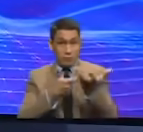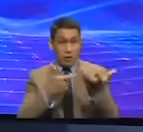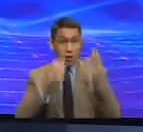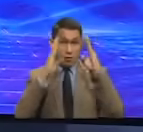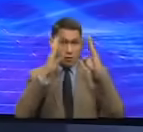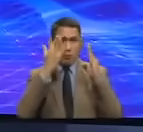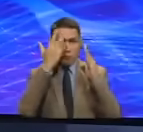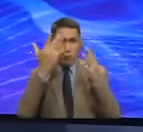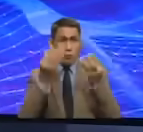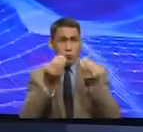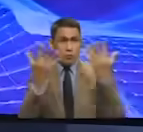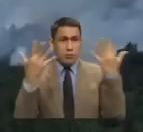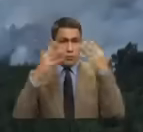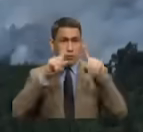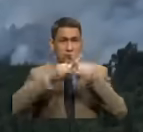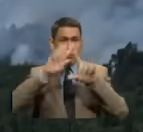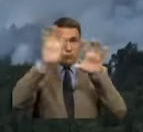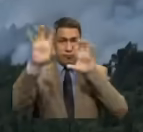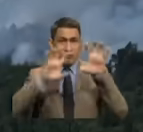Veamos.